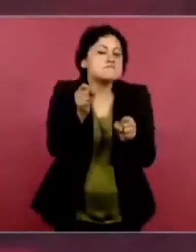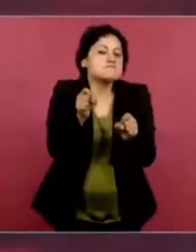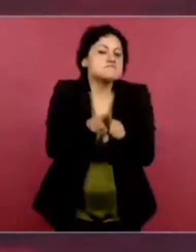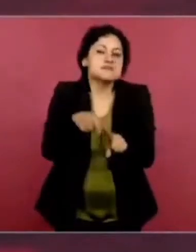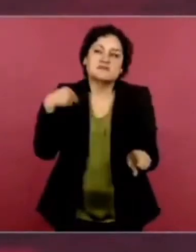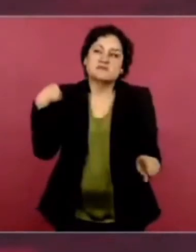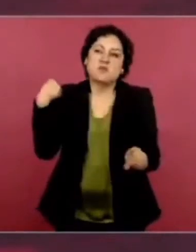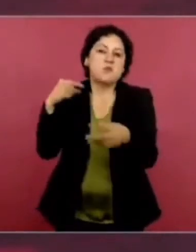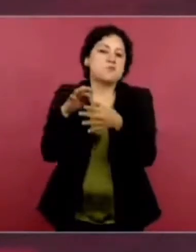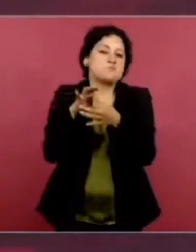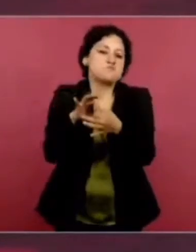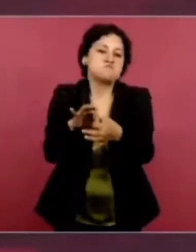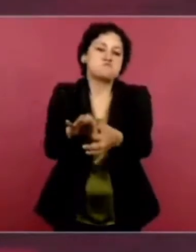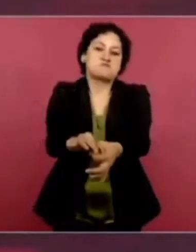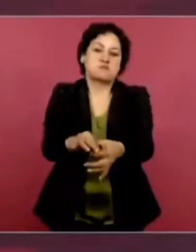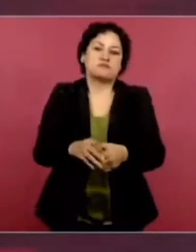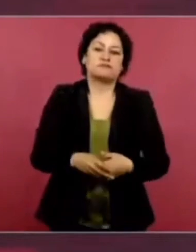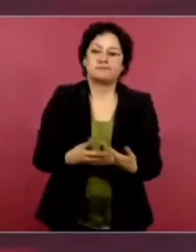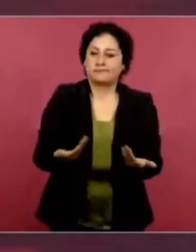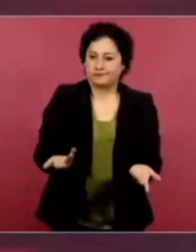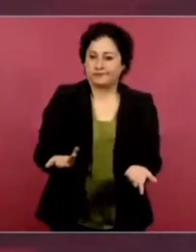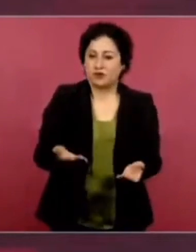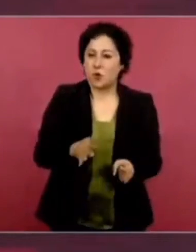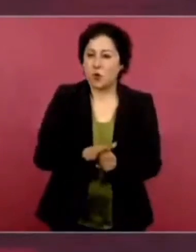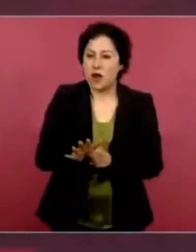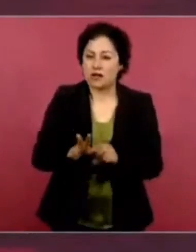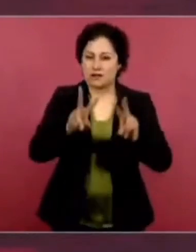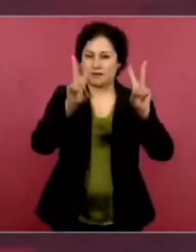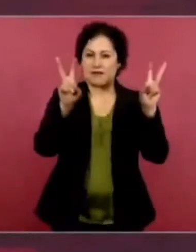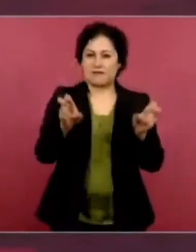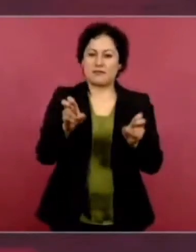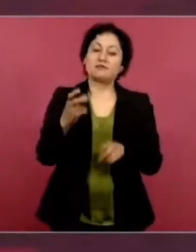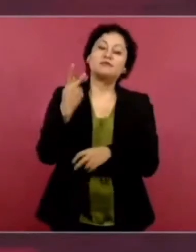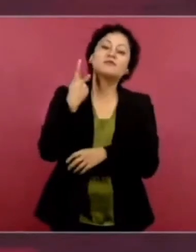deseado, la política neoliberal,